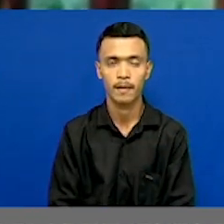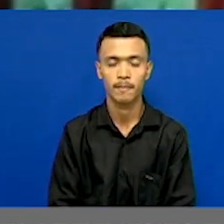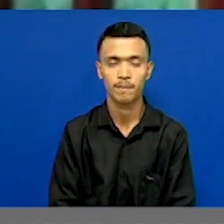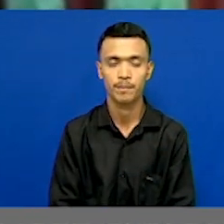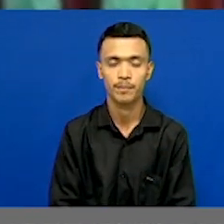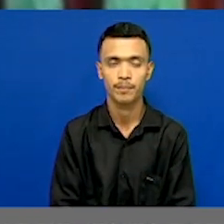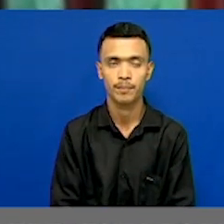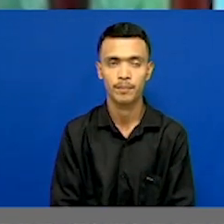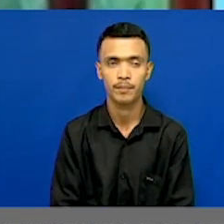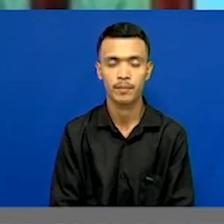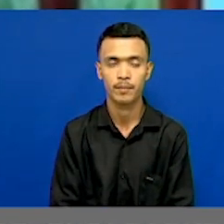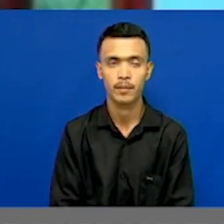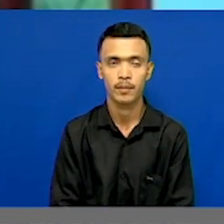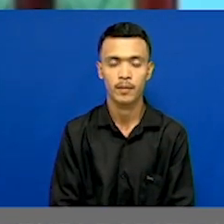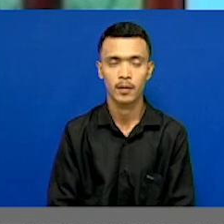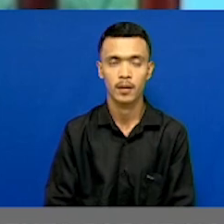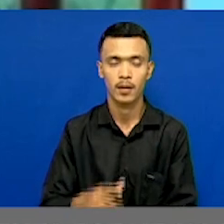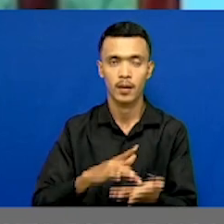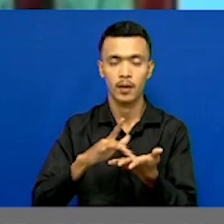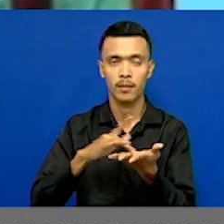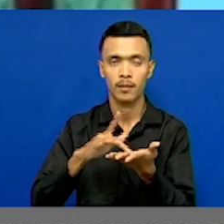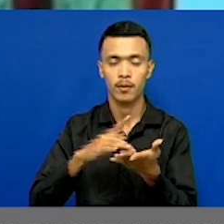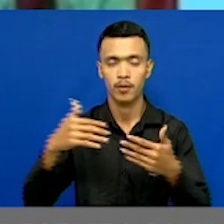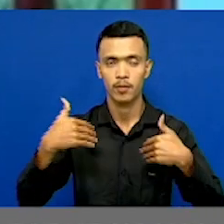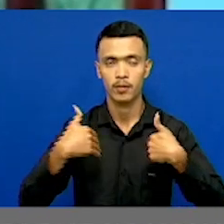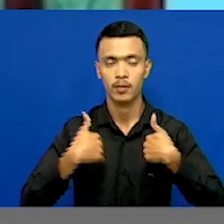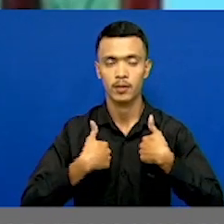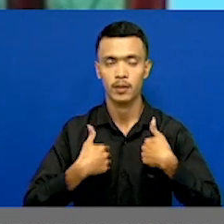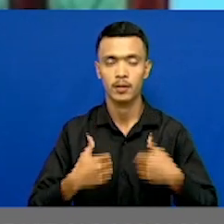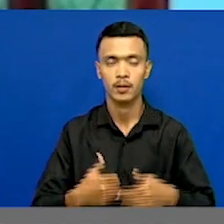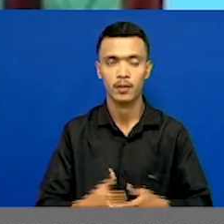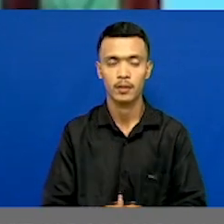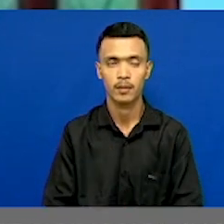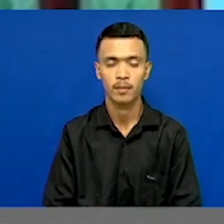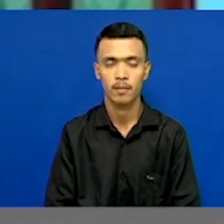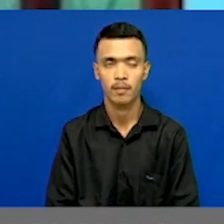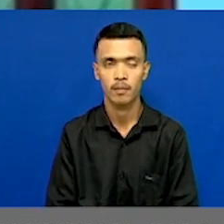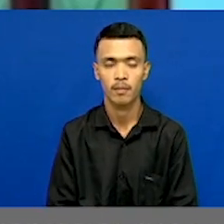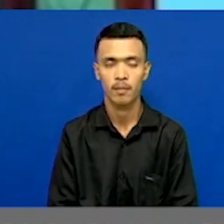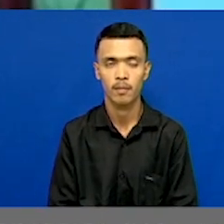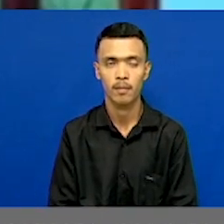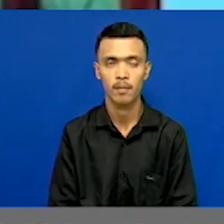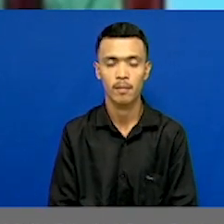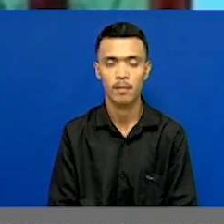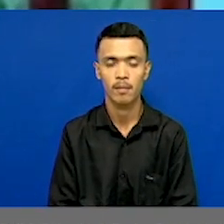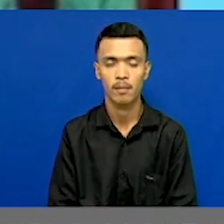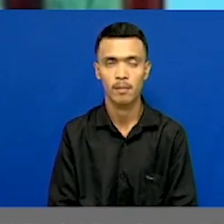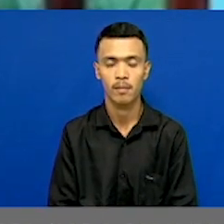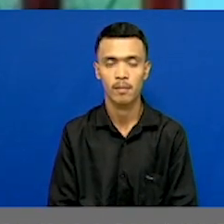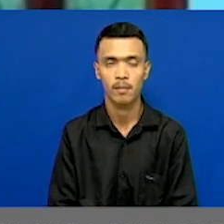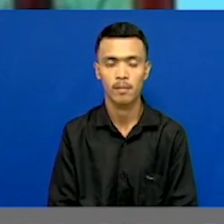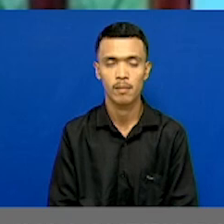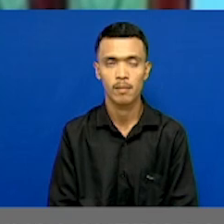¿Hay moruk stand-by? Hay moruk hija, hay tembalo maquilla, mes hay moruk celuk, se hija, se suficiente ella.